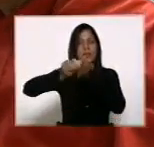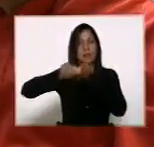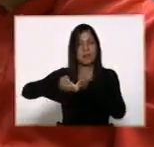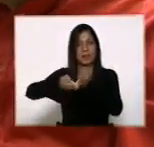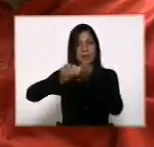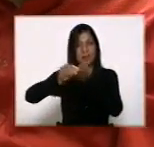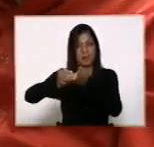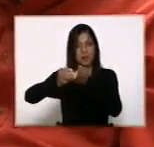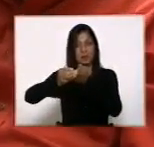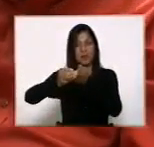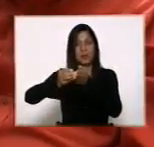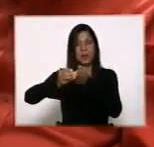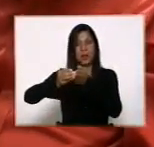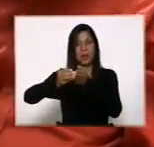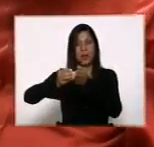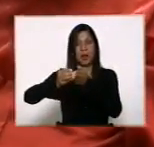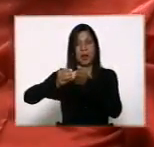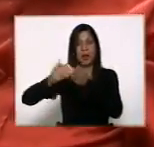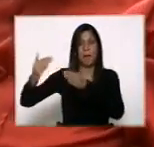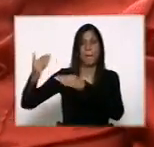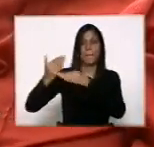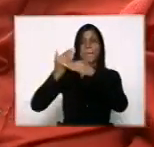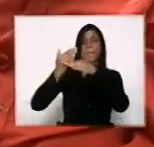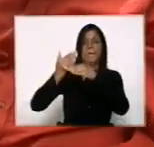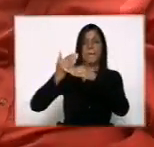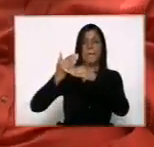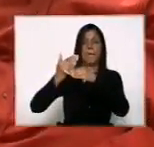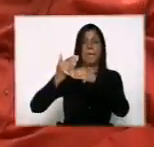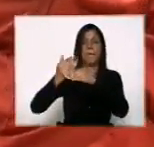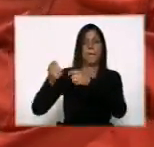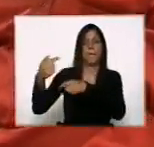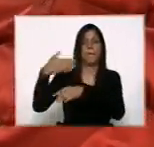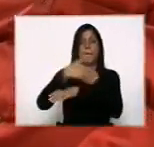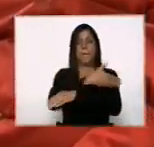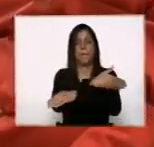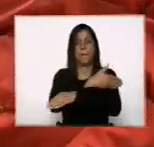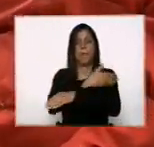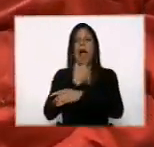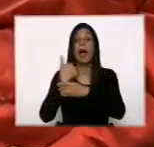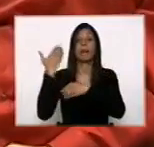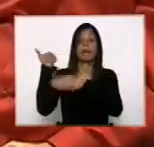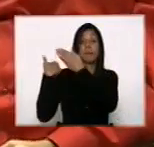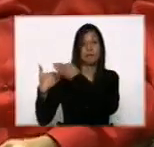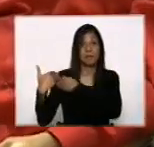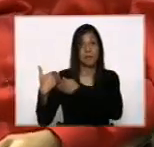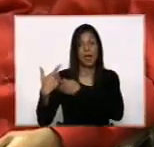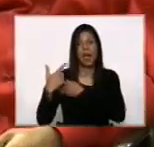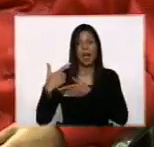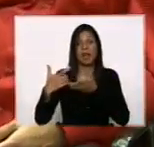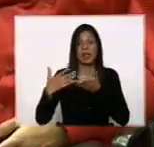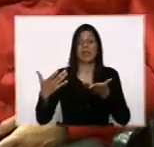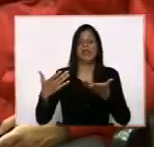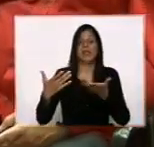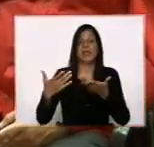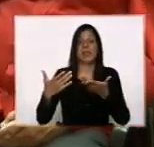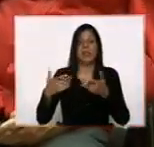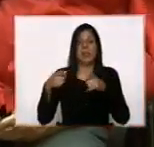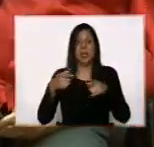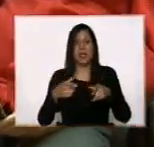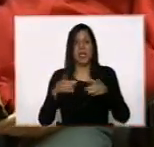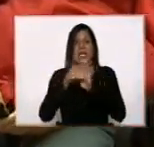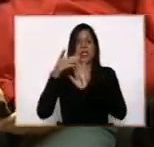fueron interceptadas en alta mar y son devueltos. No hay opción. Ellos van a hablar de derechos